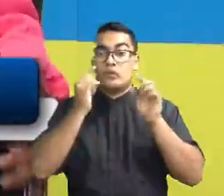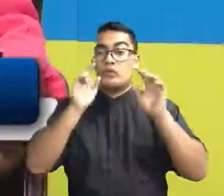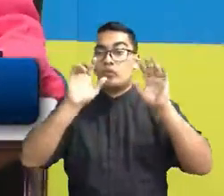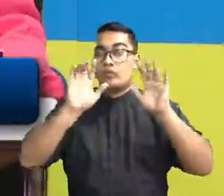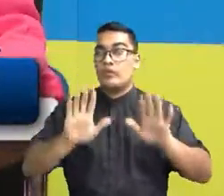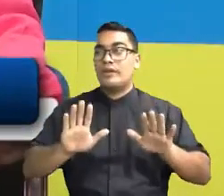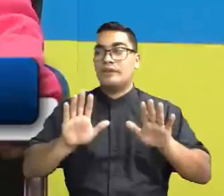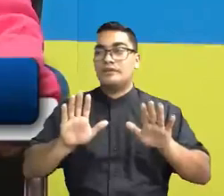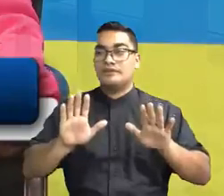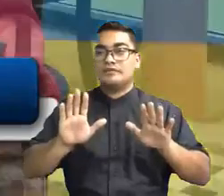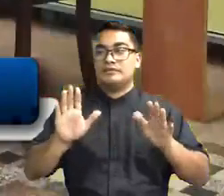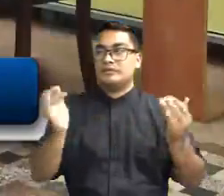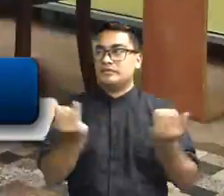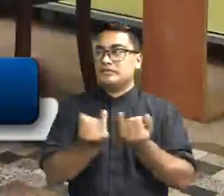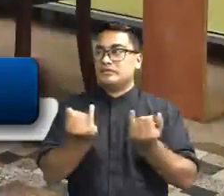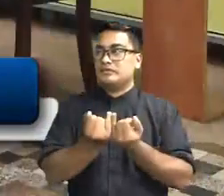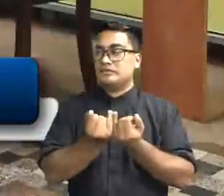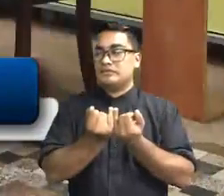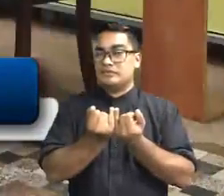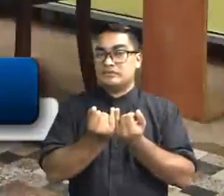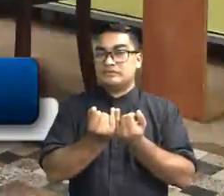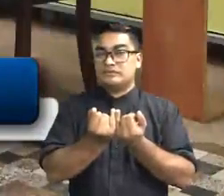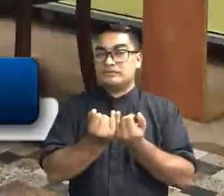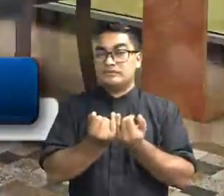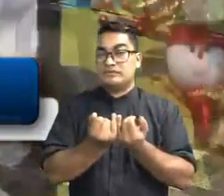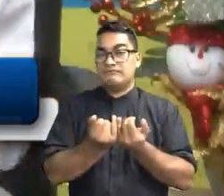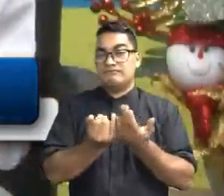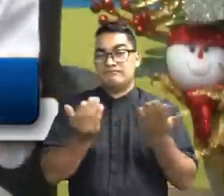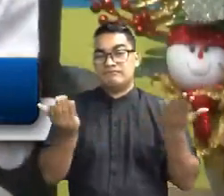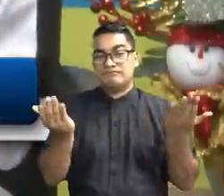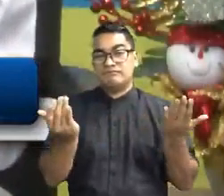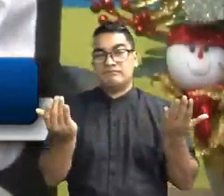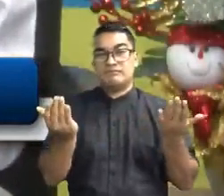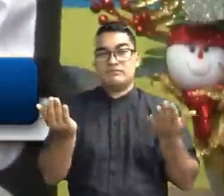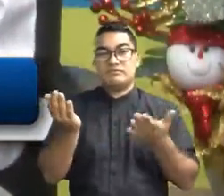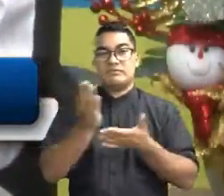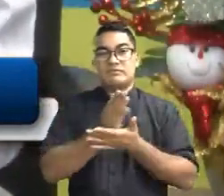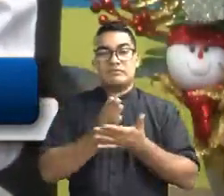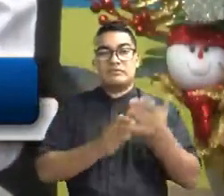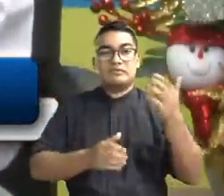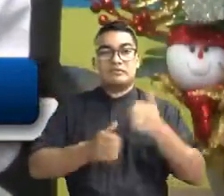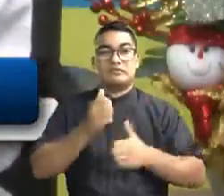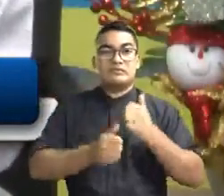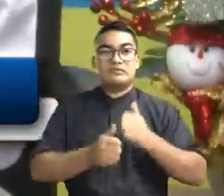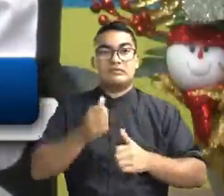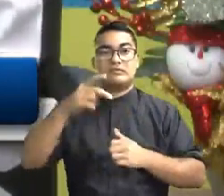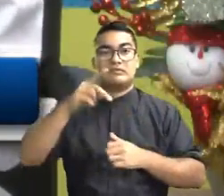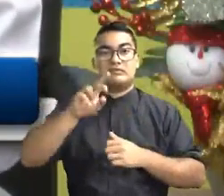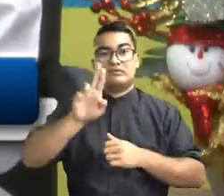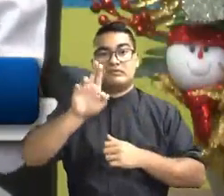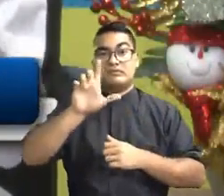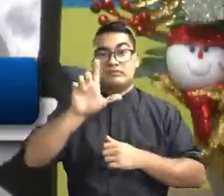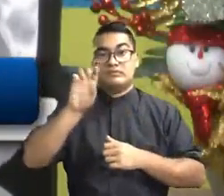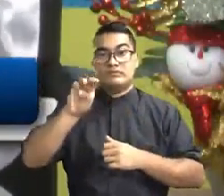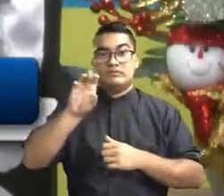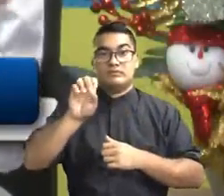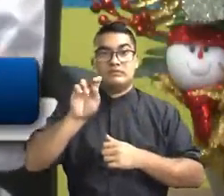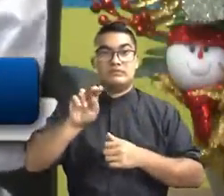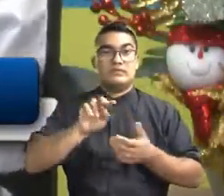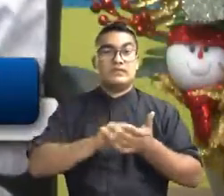Sí, y hay que ver, porque generalmente la disfunción del pulmón es bilateral, por eso, es algo que tiene que